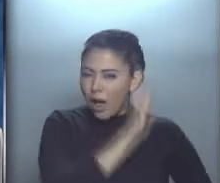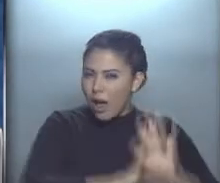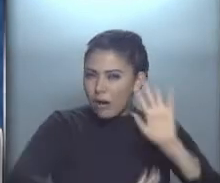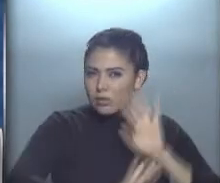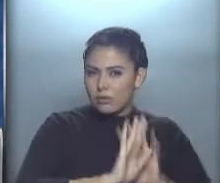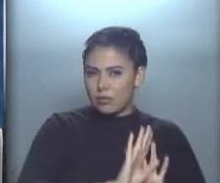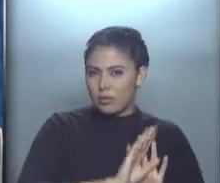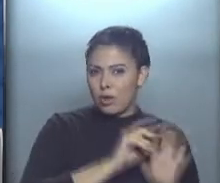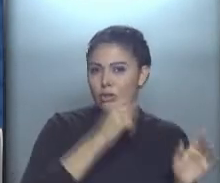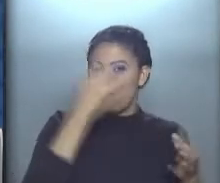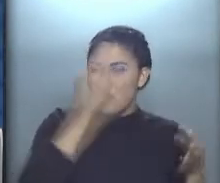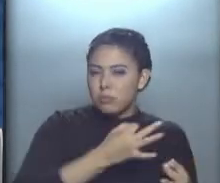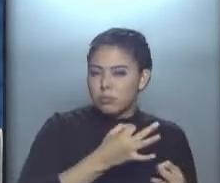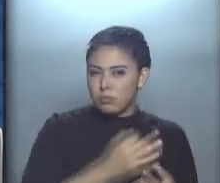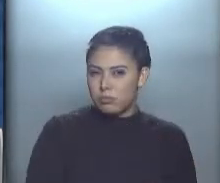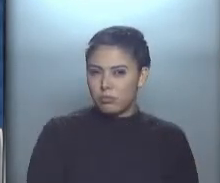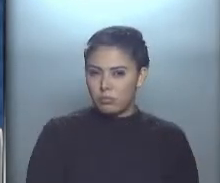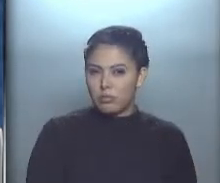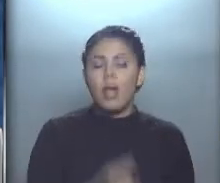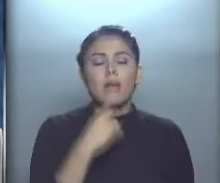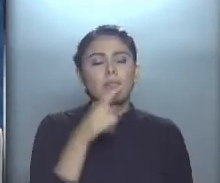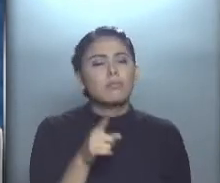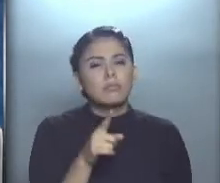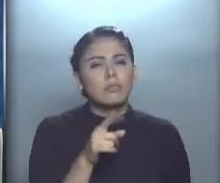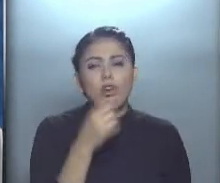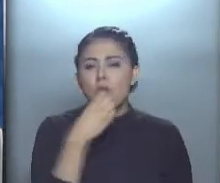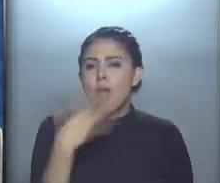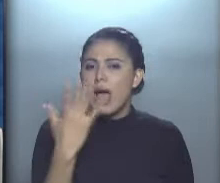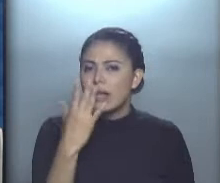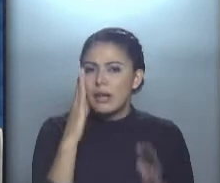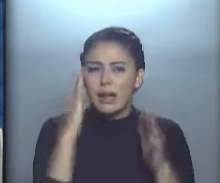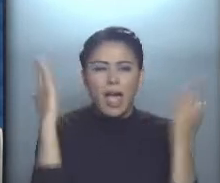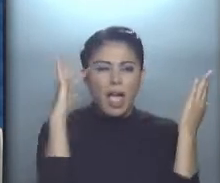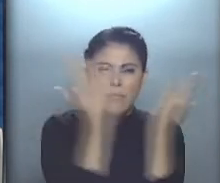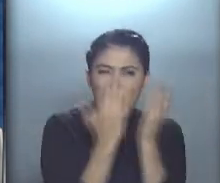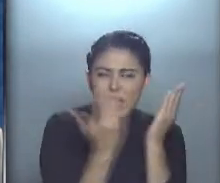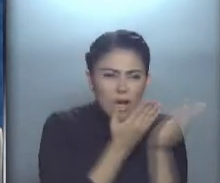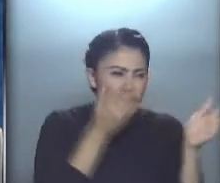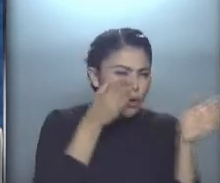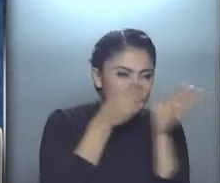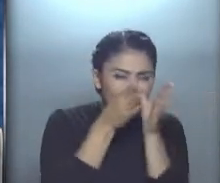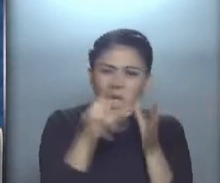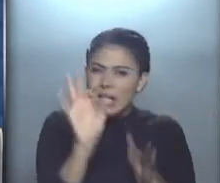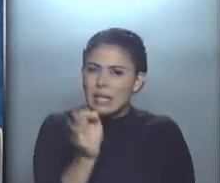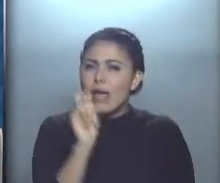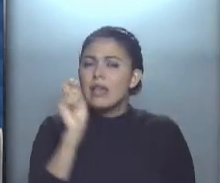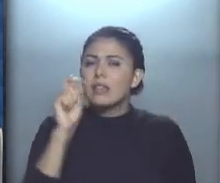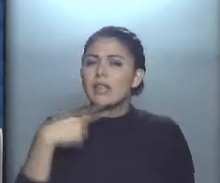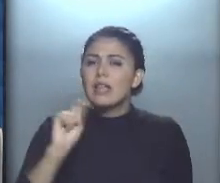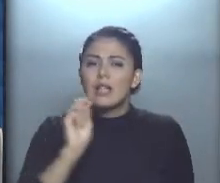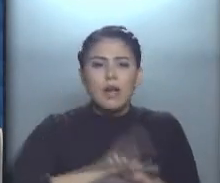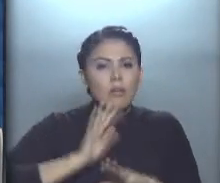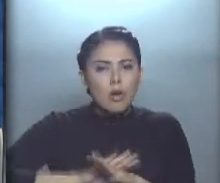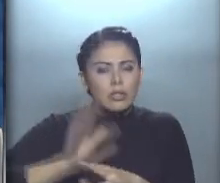de precisión quirúrgica. Digo, en cualquiera de las líneas de investigación que manejan, ¿tienen identificado cuáles son los sectores